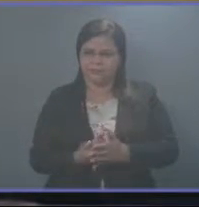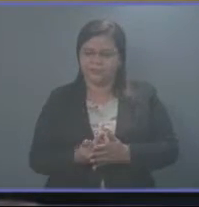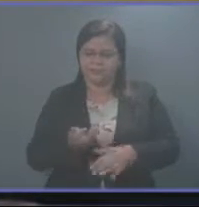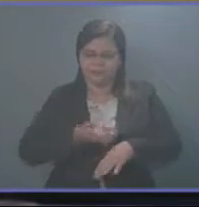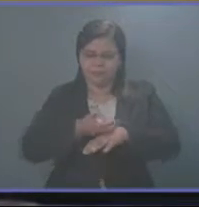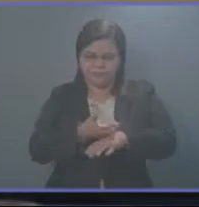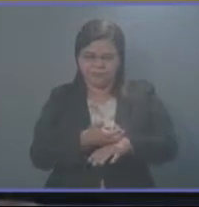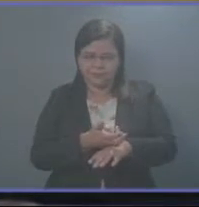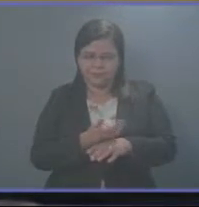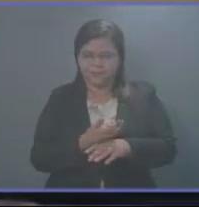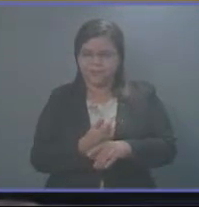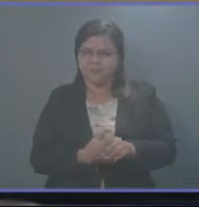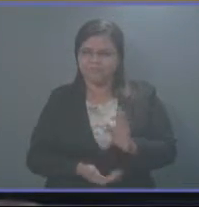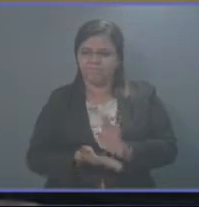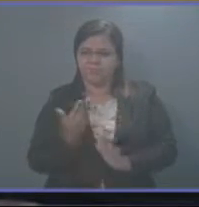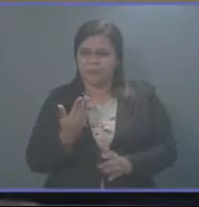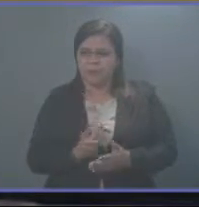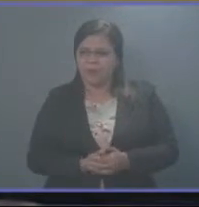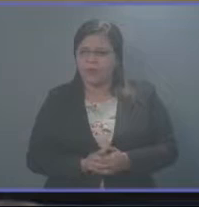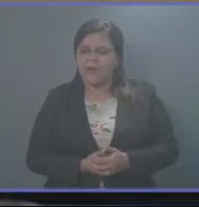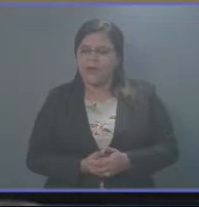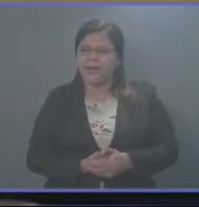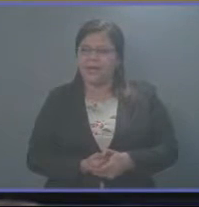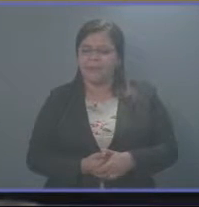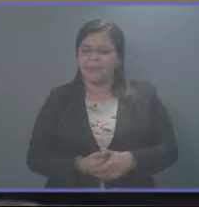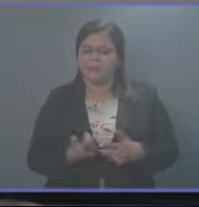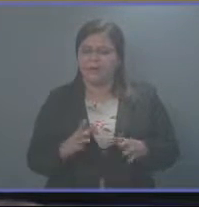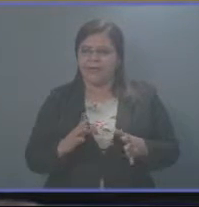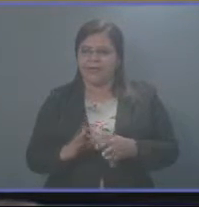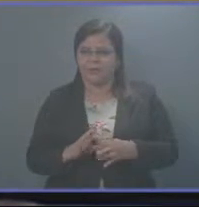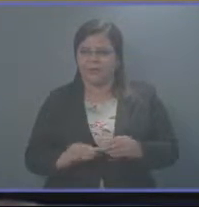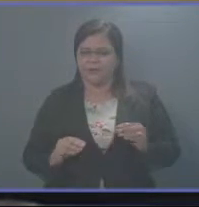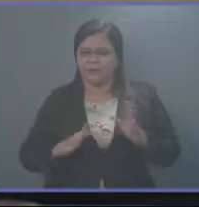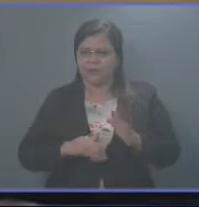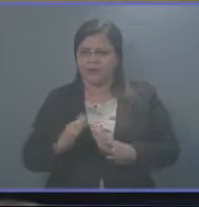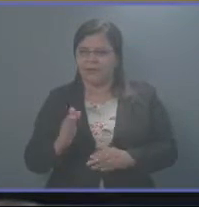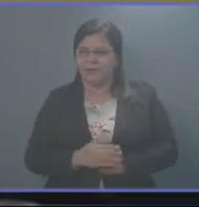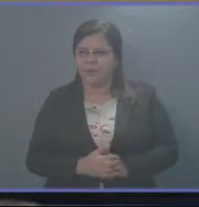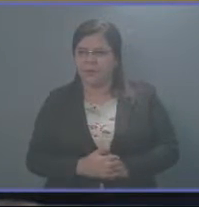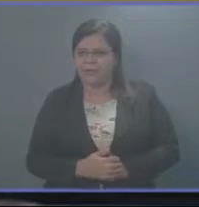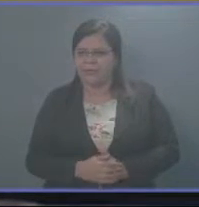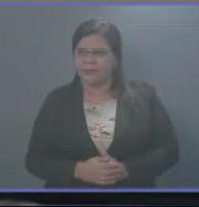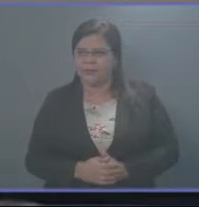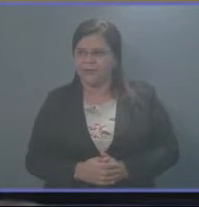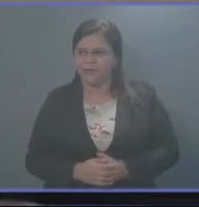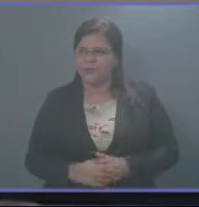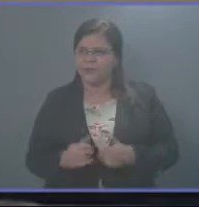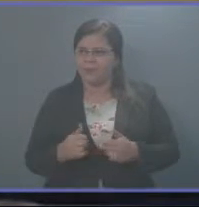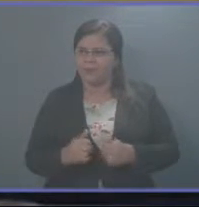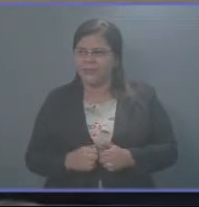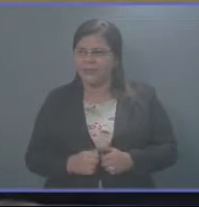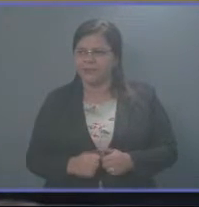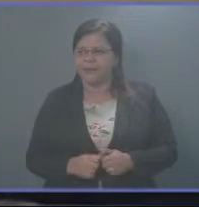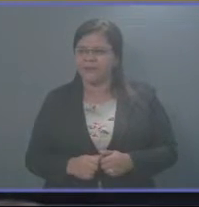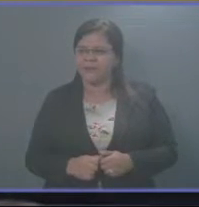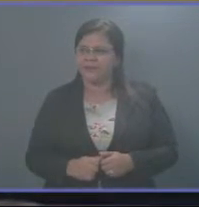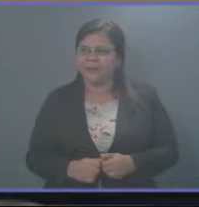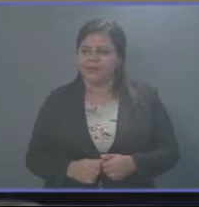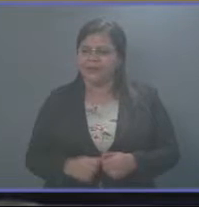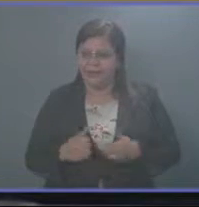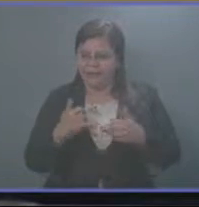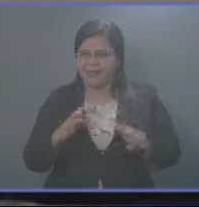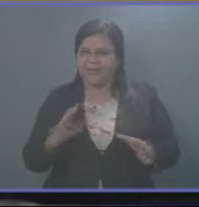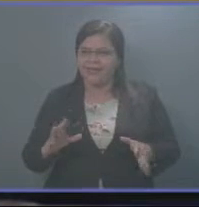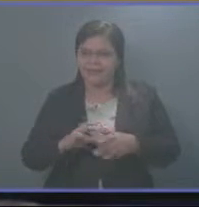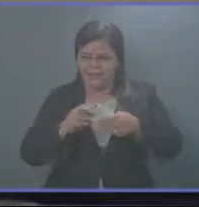selectivo excepcional de pasajeros, específicamente pickups, que en virtud del permiso otorgado han traspasado a favor de terceros la propiedad